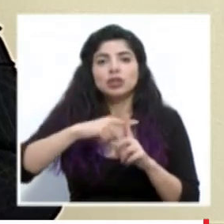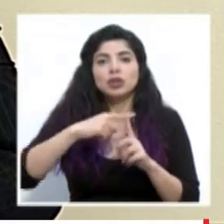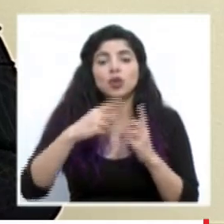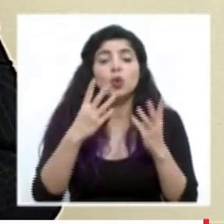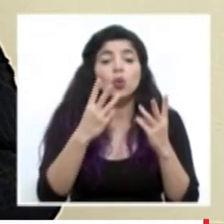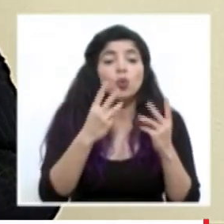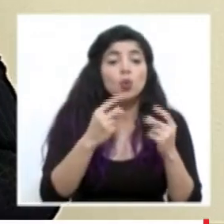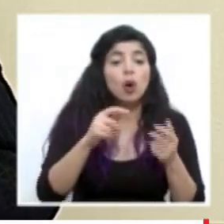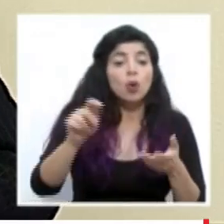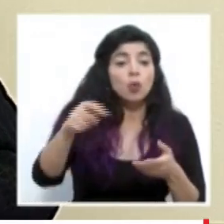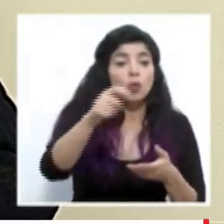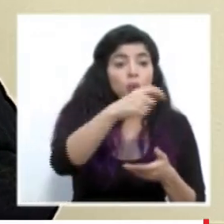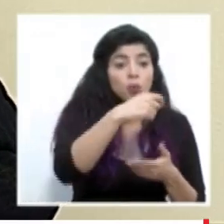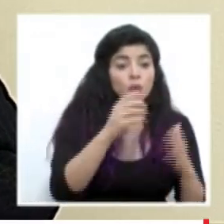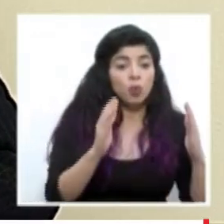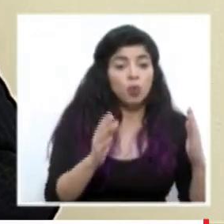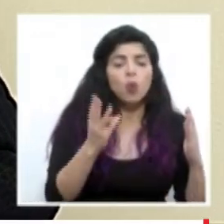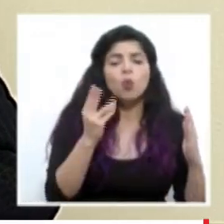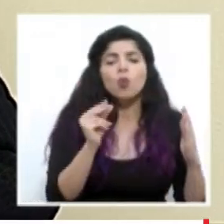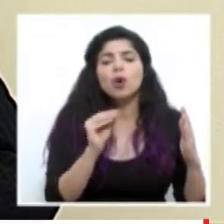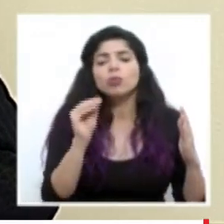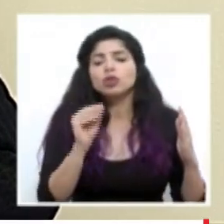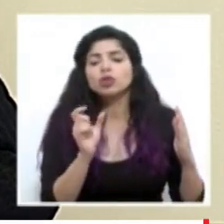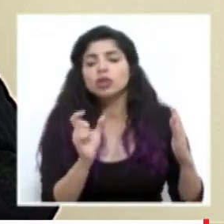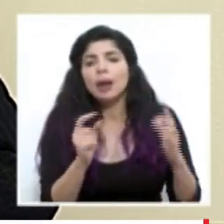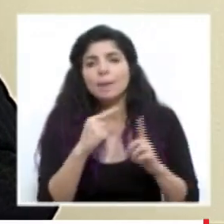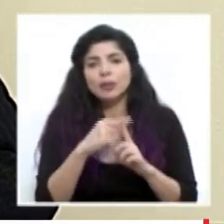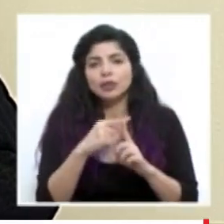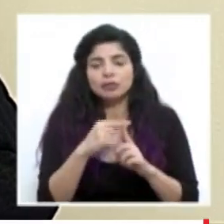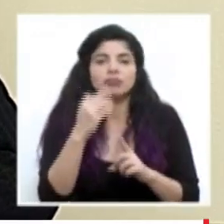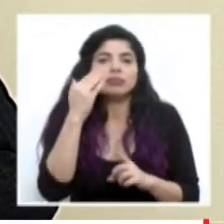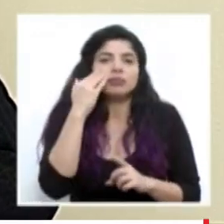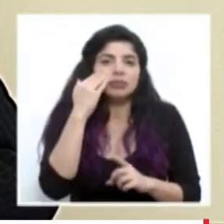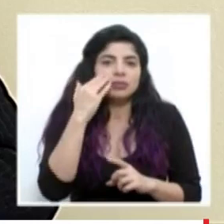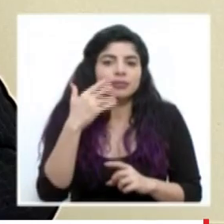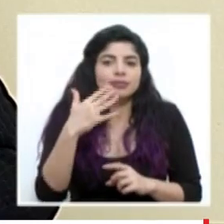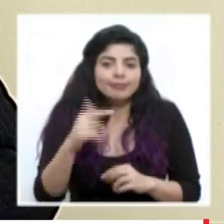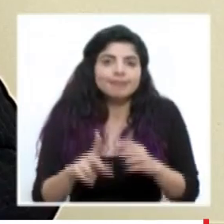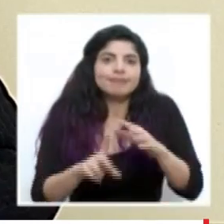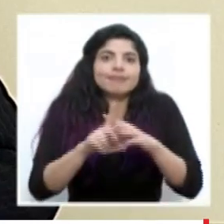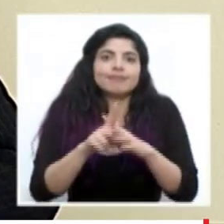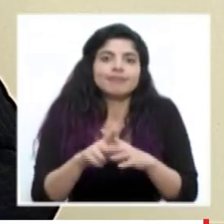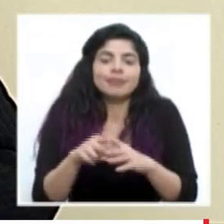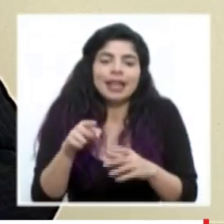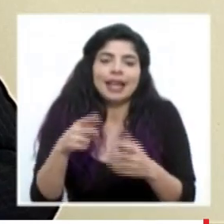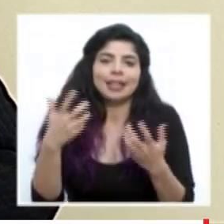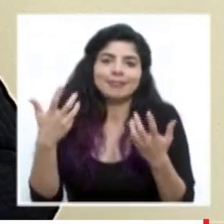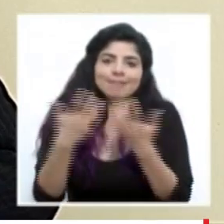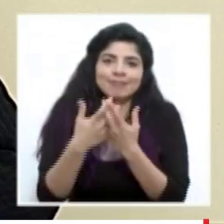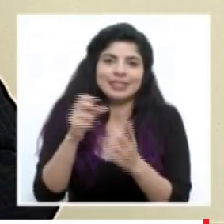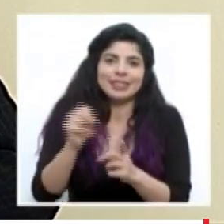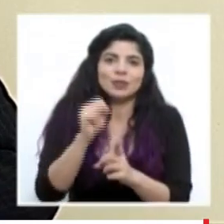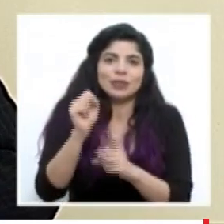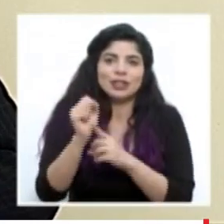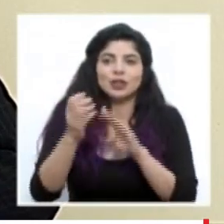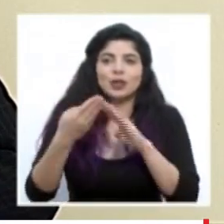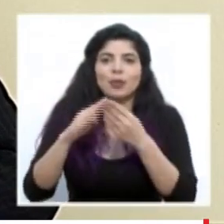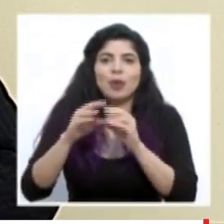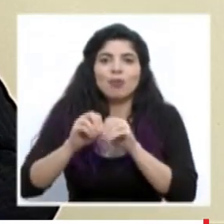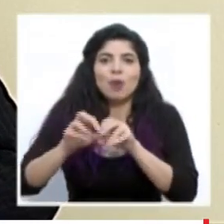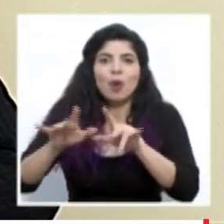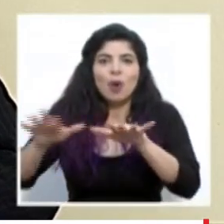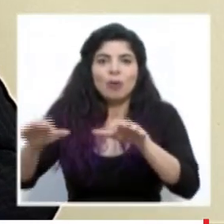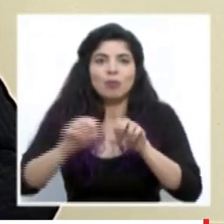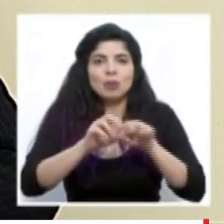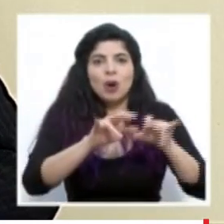cantidad de las pruebas que se están tomando, cuántas salen positivas. Y sabíamos que en algún momento pues podíamos tener eso y que concuerda justamente con el escenario de transmisión comunitaria en